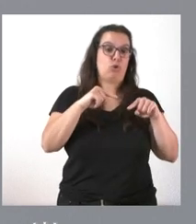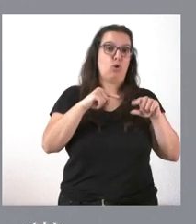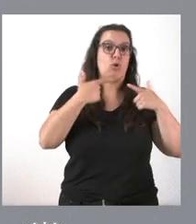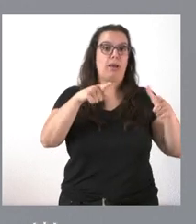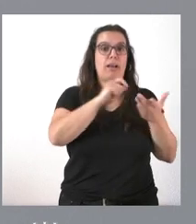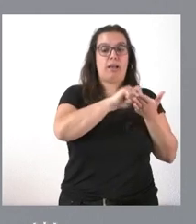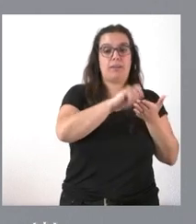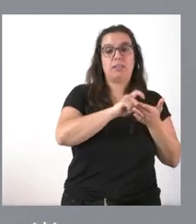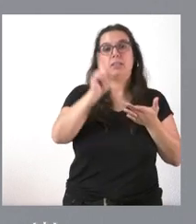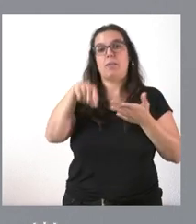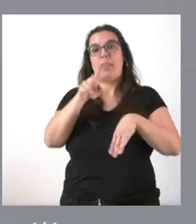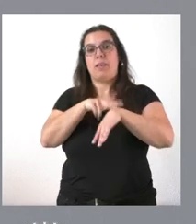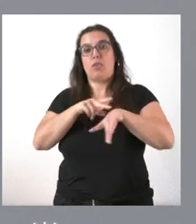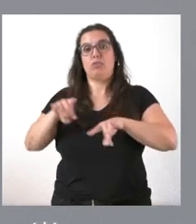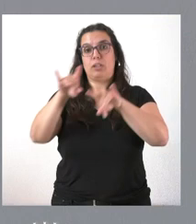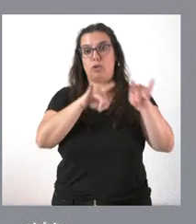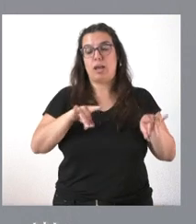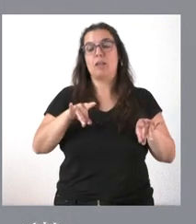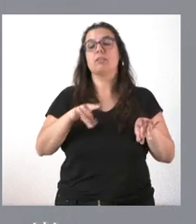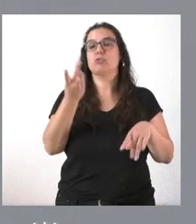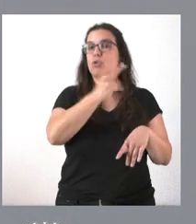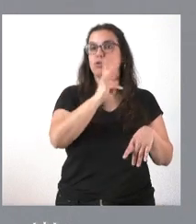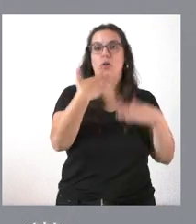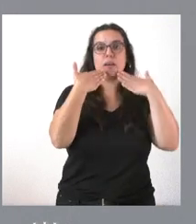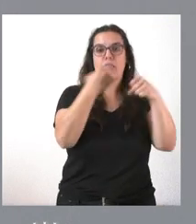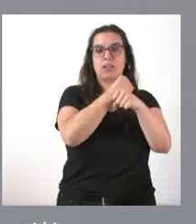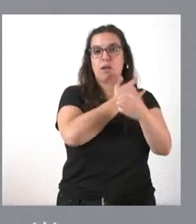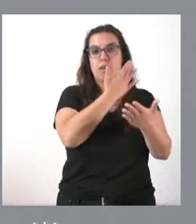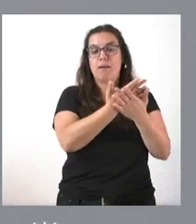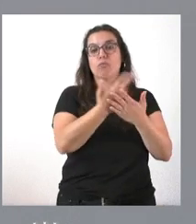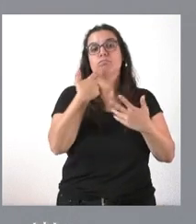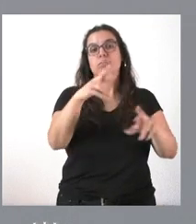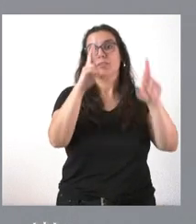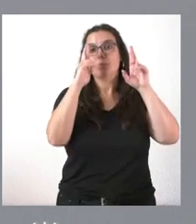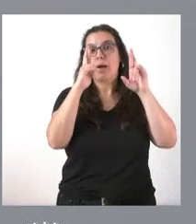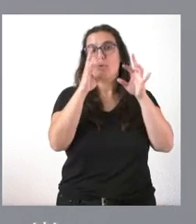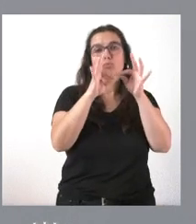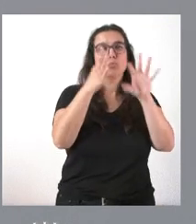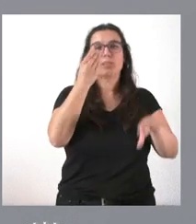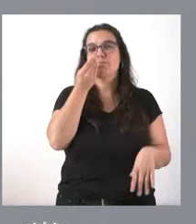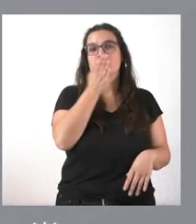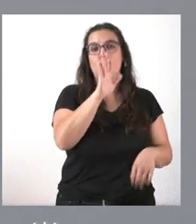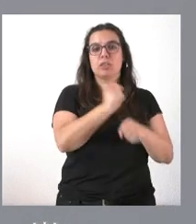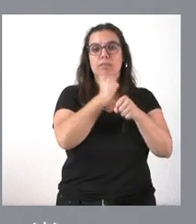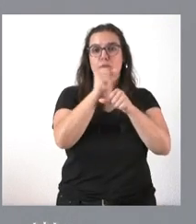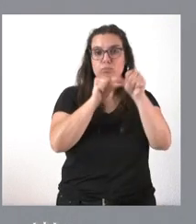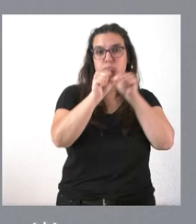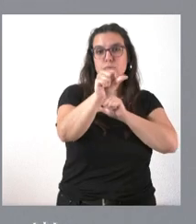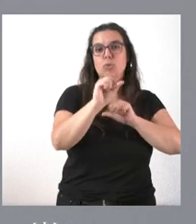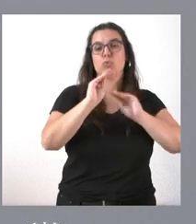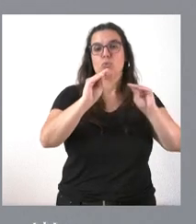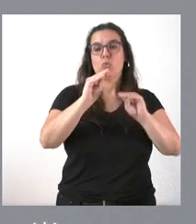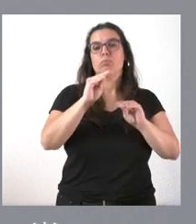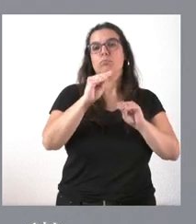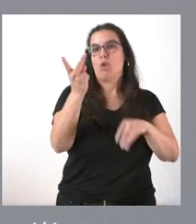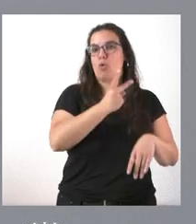de la delegación territorial de la junta en León respectivamente y deseamos la mejor de las suertes y fortunas en el desarrollo de su actividad nueva tanto a Susana como Eduardo